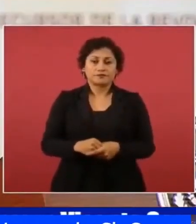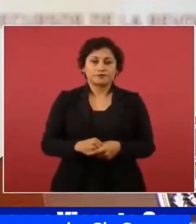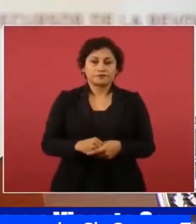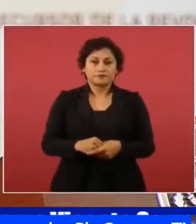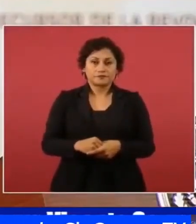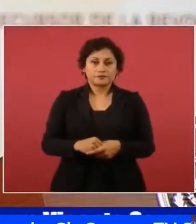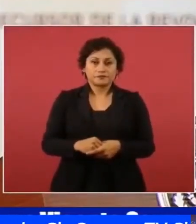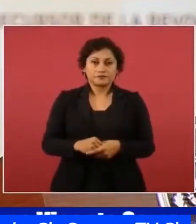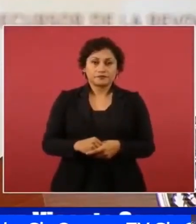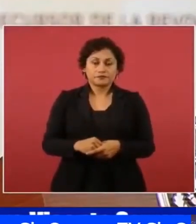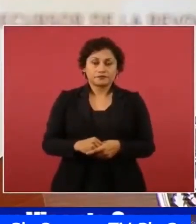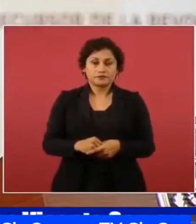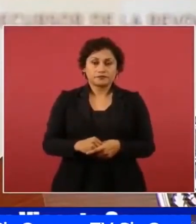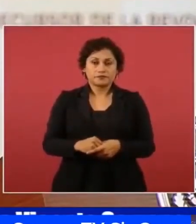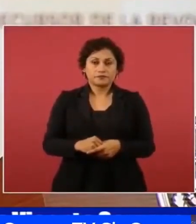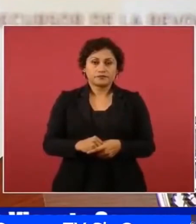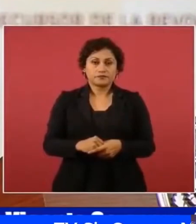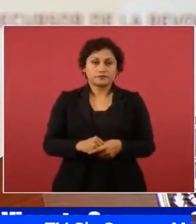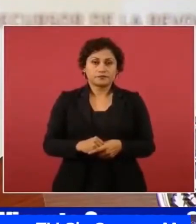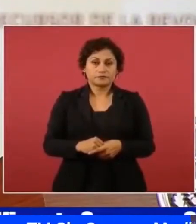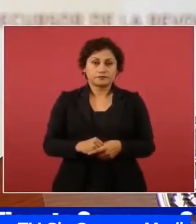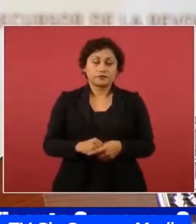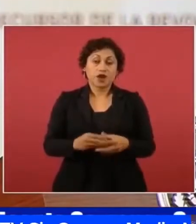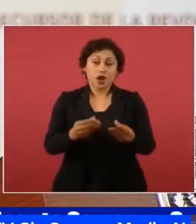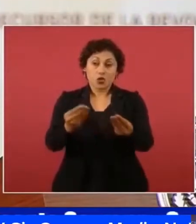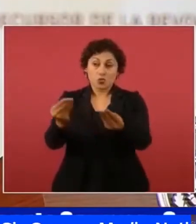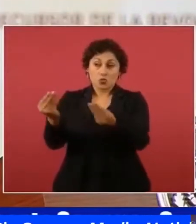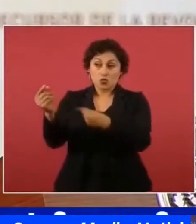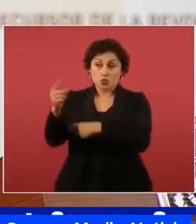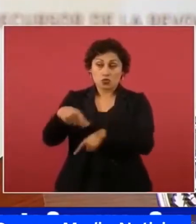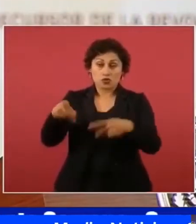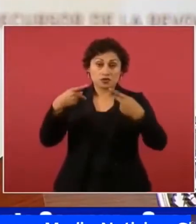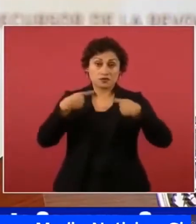la mayoría de los intelectuales